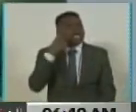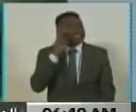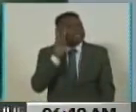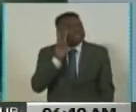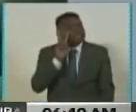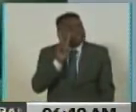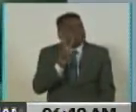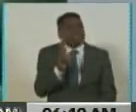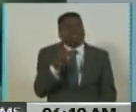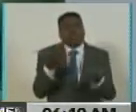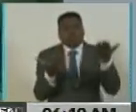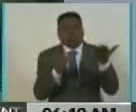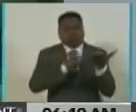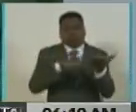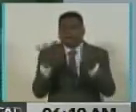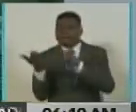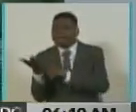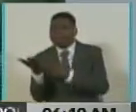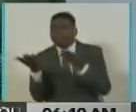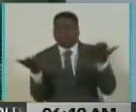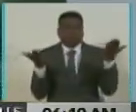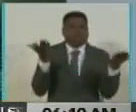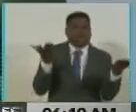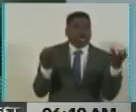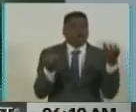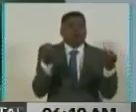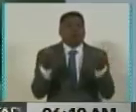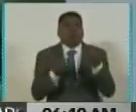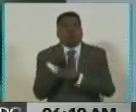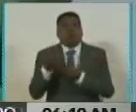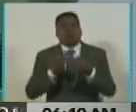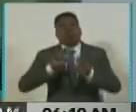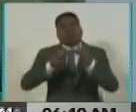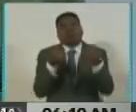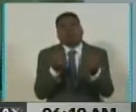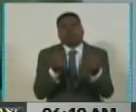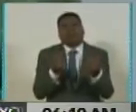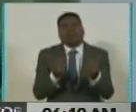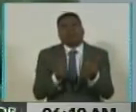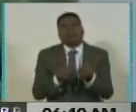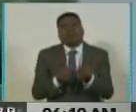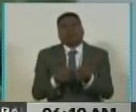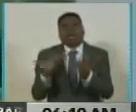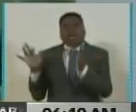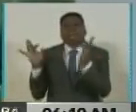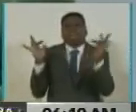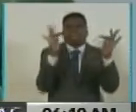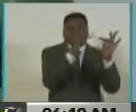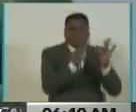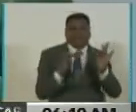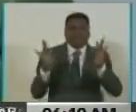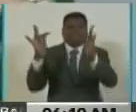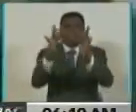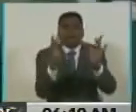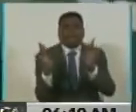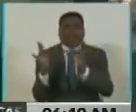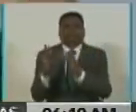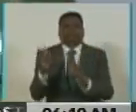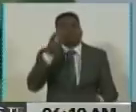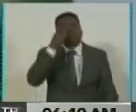dos lados. ¿Cómo romper con eso? Bueno, yo creo que en primer lugar hay que volver a buscar la conexión con el pueblo, con el pueblo